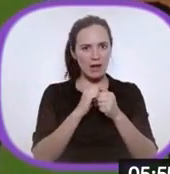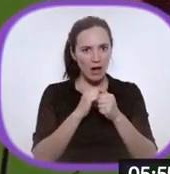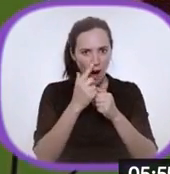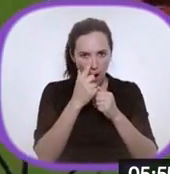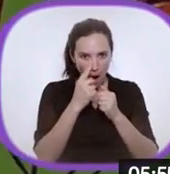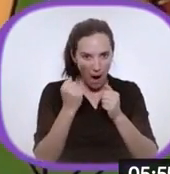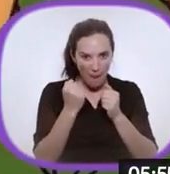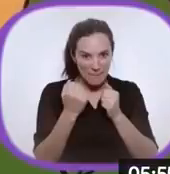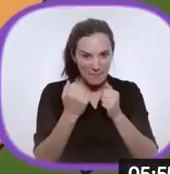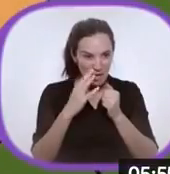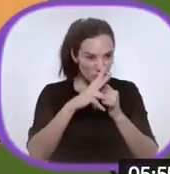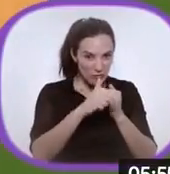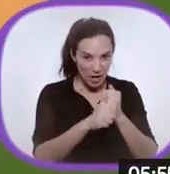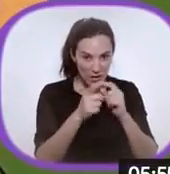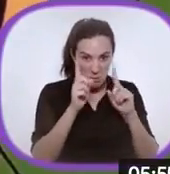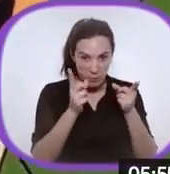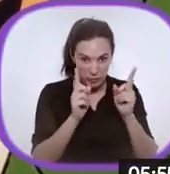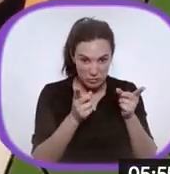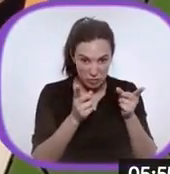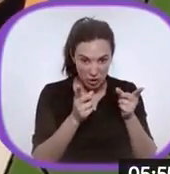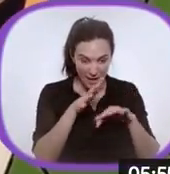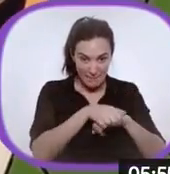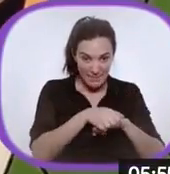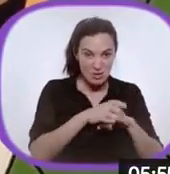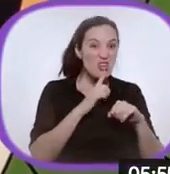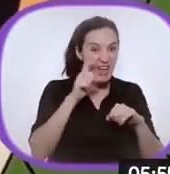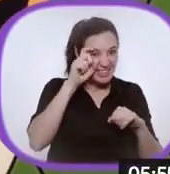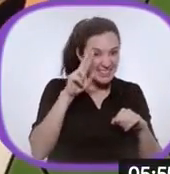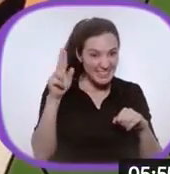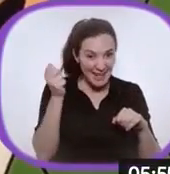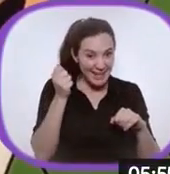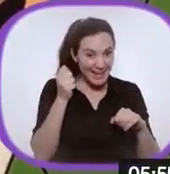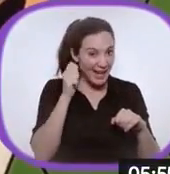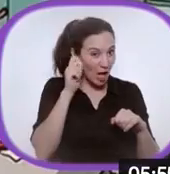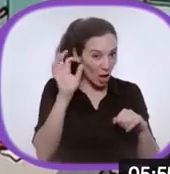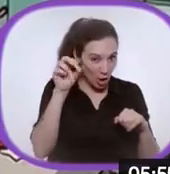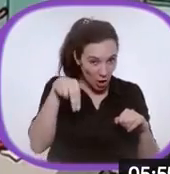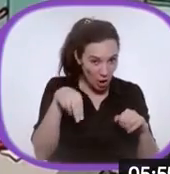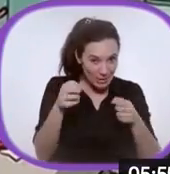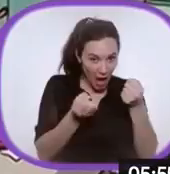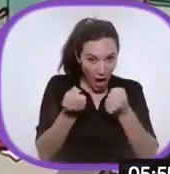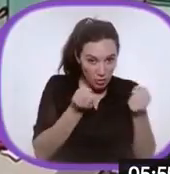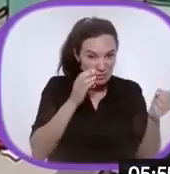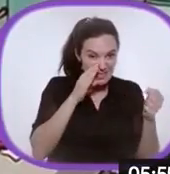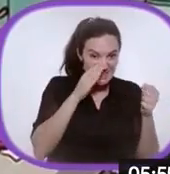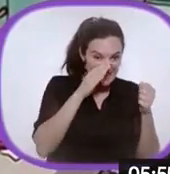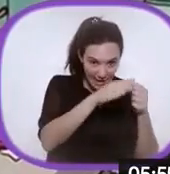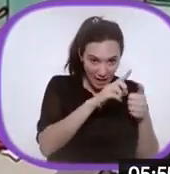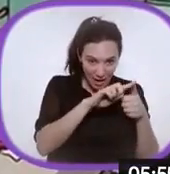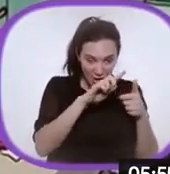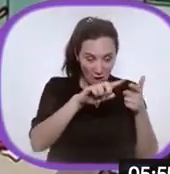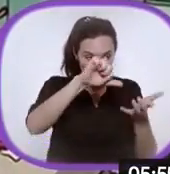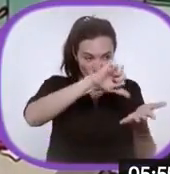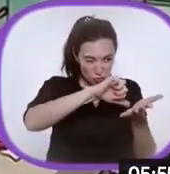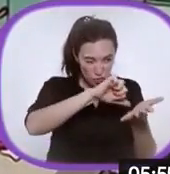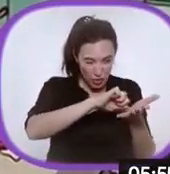Secuestraron a un hombre llamado Cuthbert Tornasol, amigo del profesor Tarragón. Un sedán negro, registro 1317413. Procedente de Charles